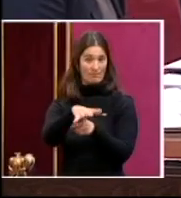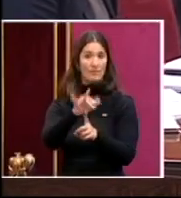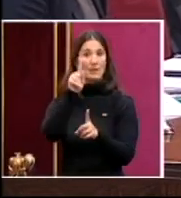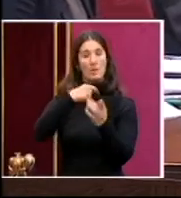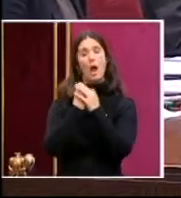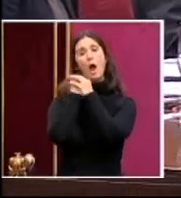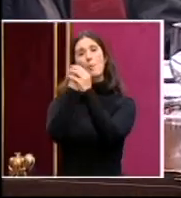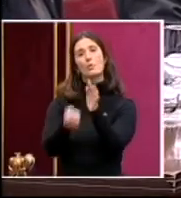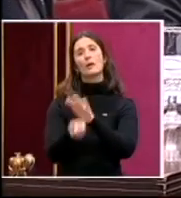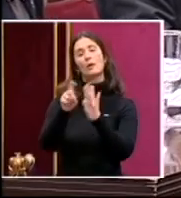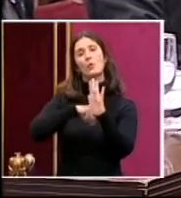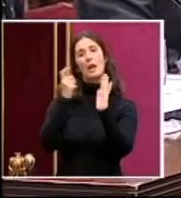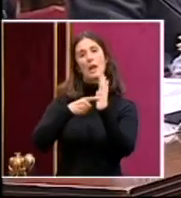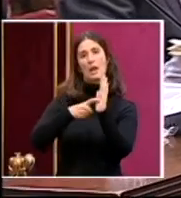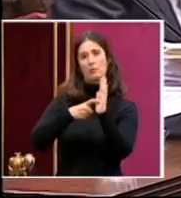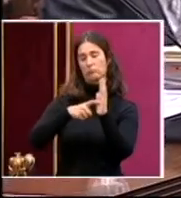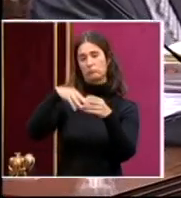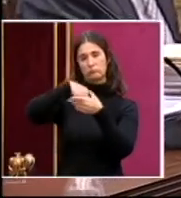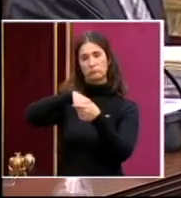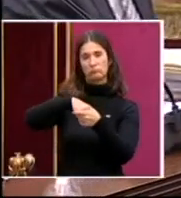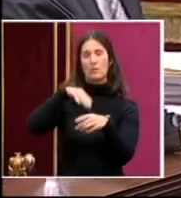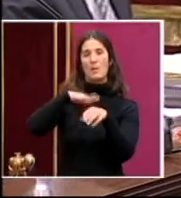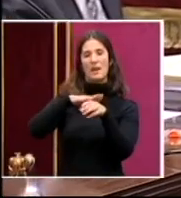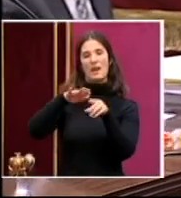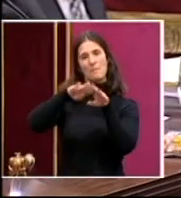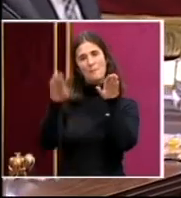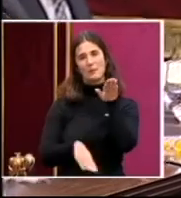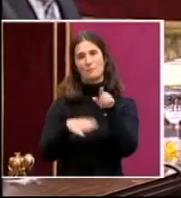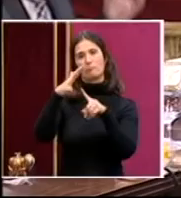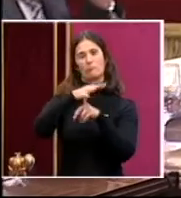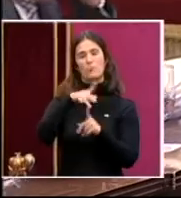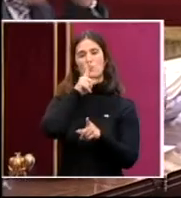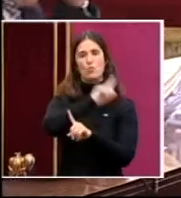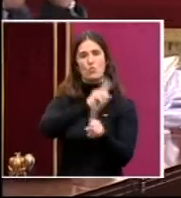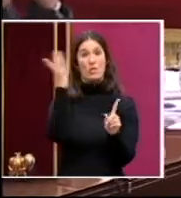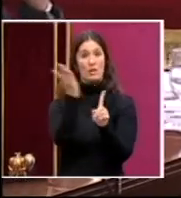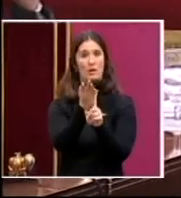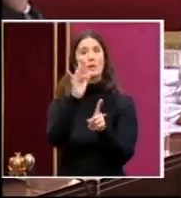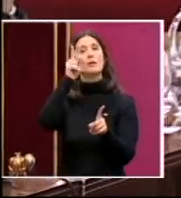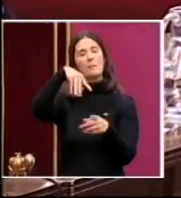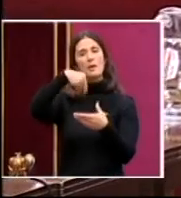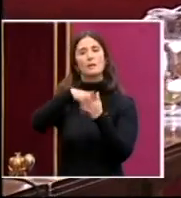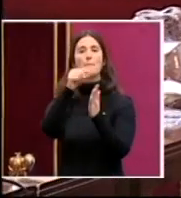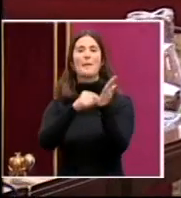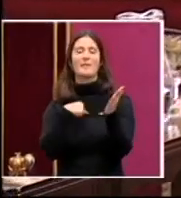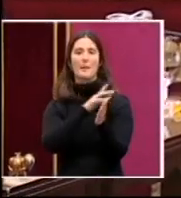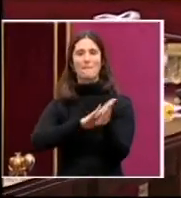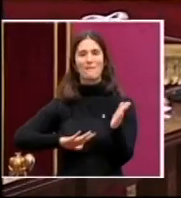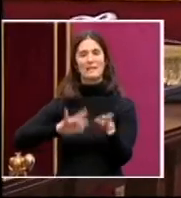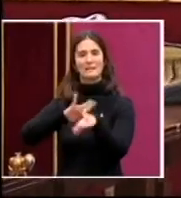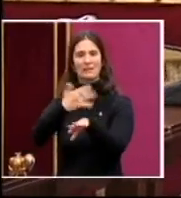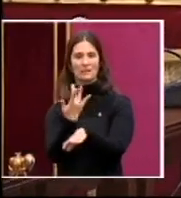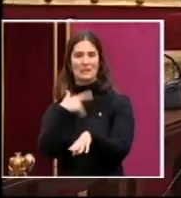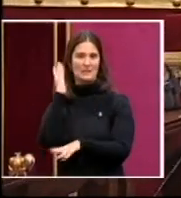la aprobación de una ley integral de igualdad para abordar los actos discriminatorios que no constituyen un delito, incluyendo medidas preventivas, sensibilizadoras